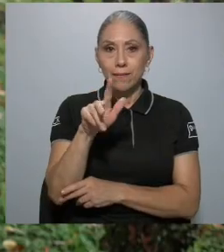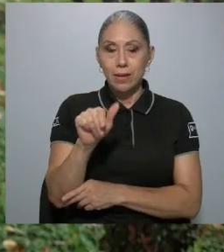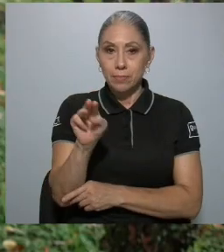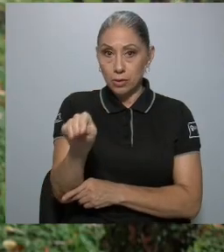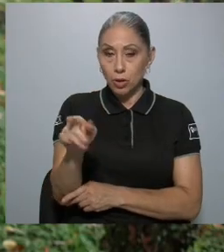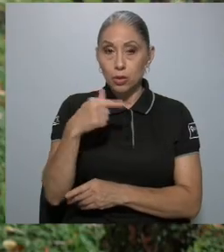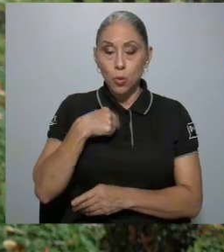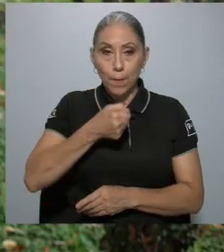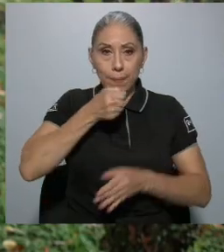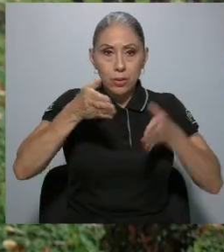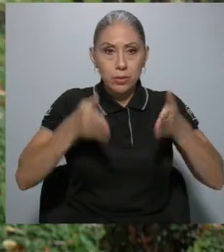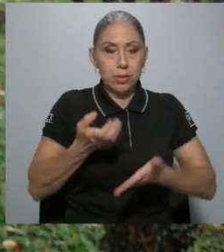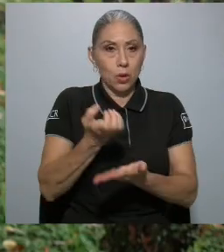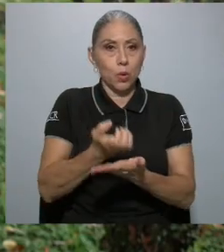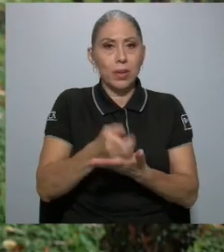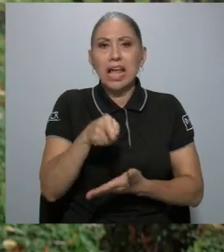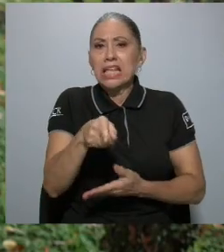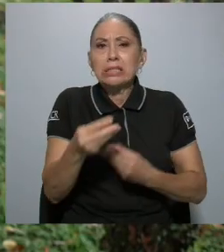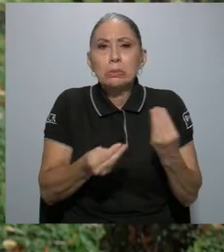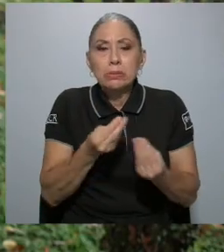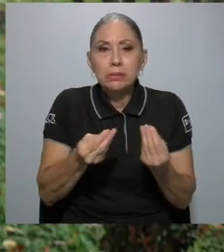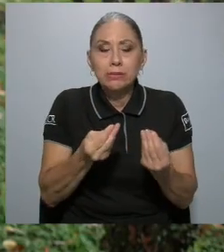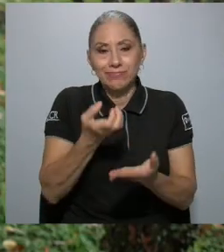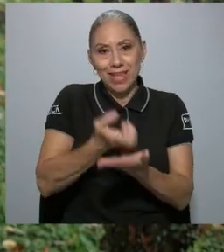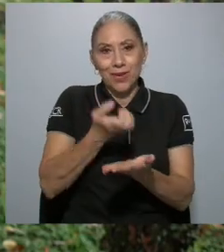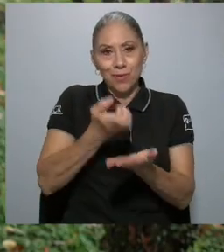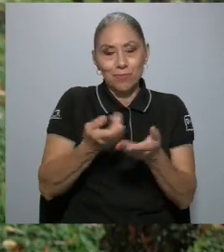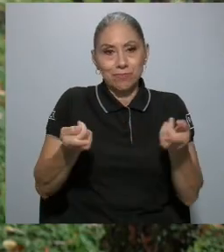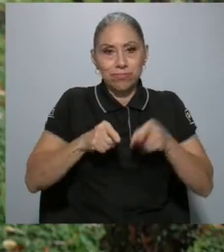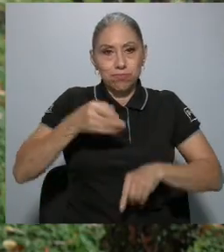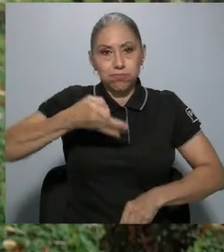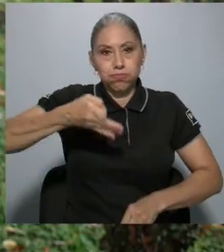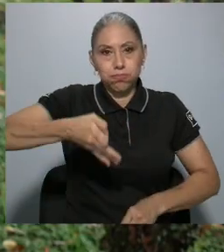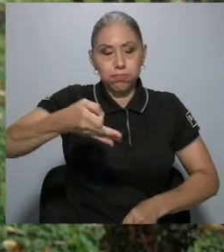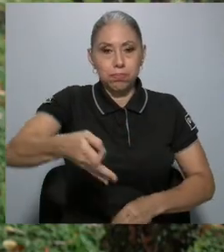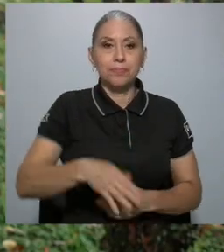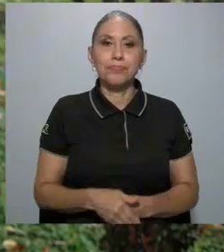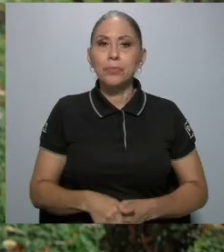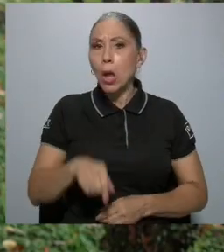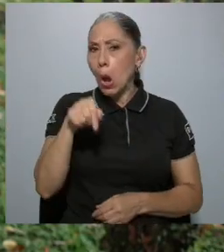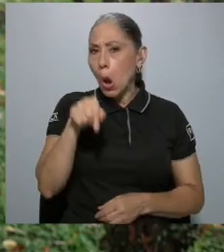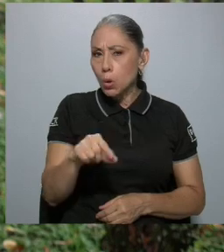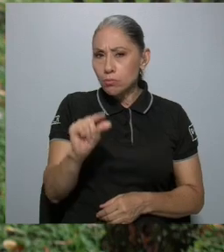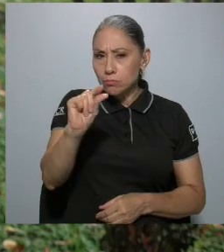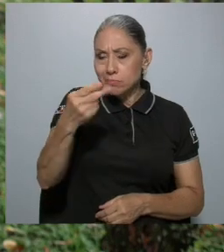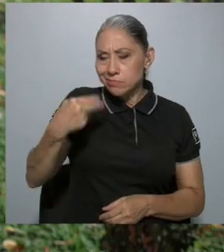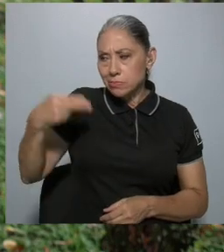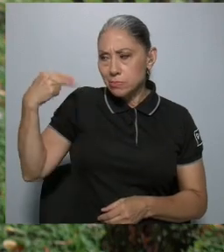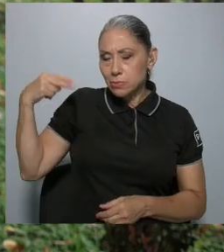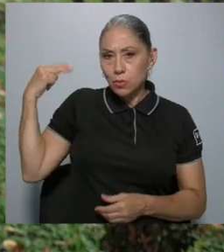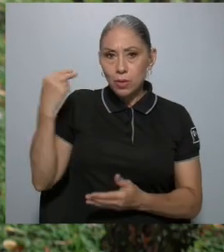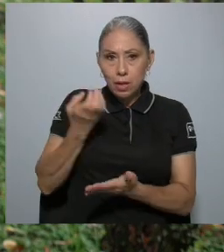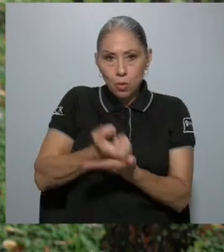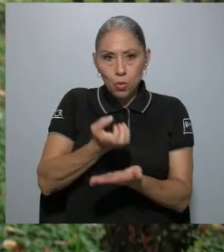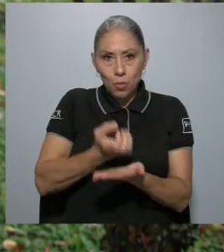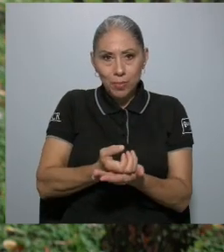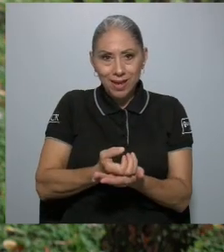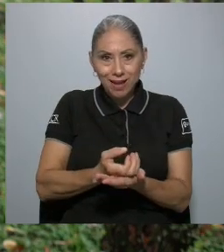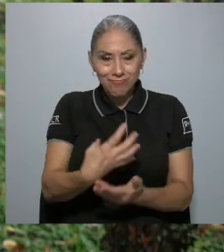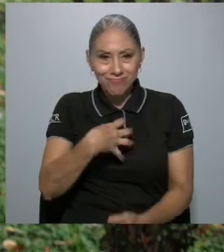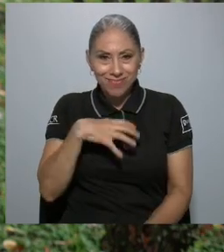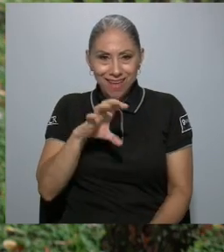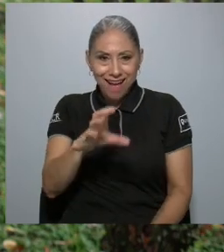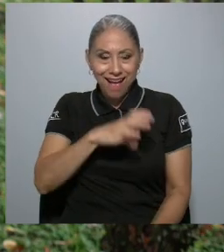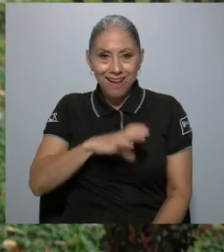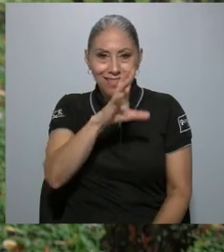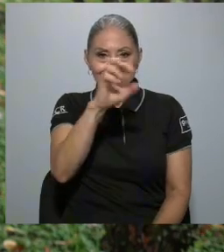Mi nombre es Gabriela Mayorga, soy periodista económica y esto es Economía para Llevar. Hoy un poco de historia